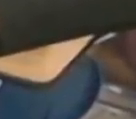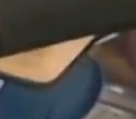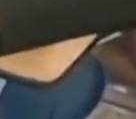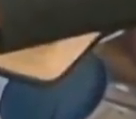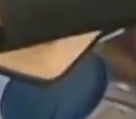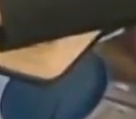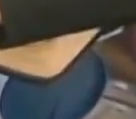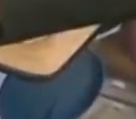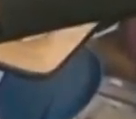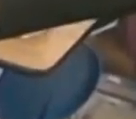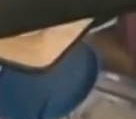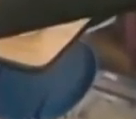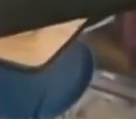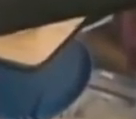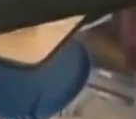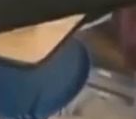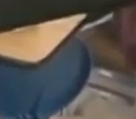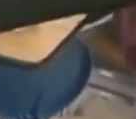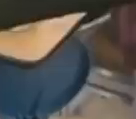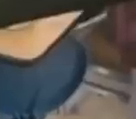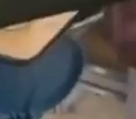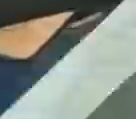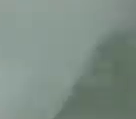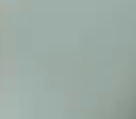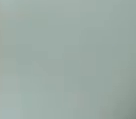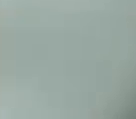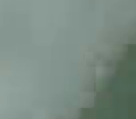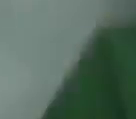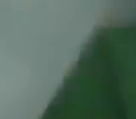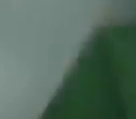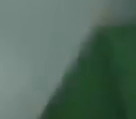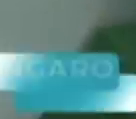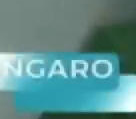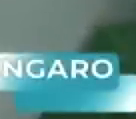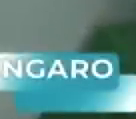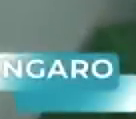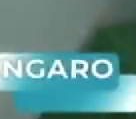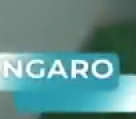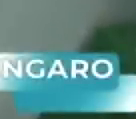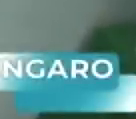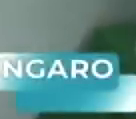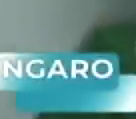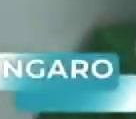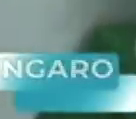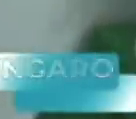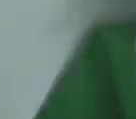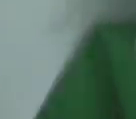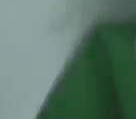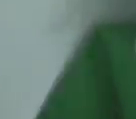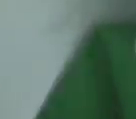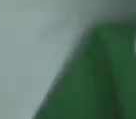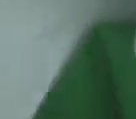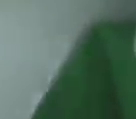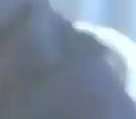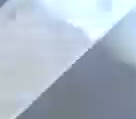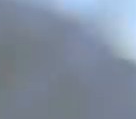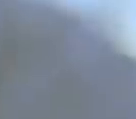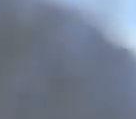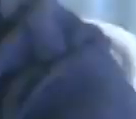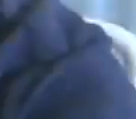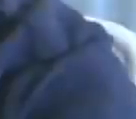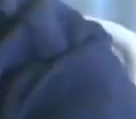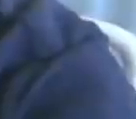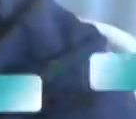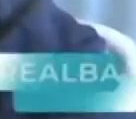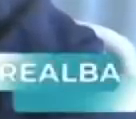su vacuna por su salud y su bienestar. Que vengan a vacunarse porque realmente es súper rápido y además hay que prevenir. Pero